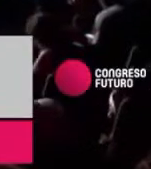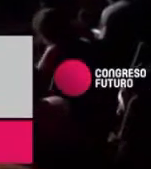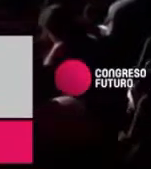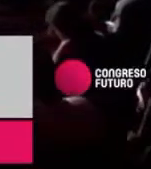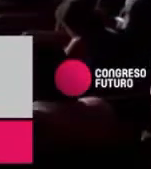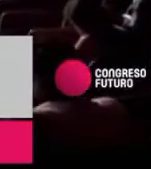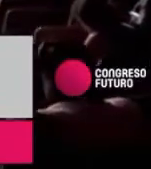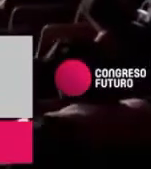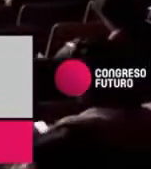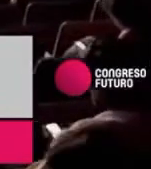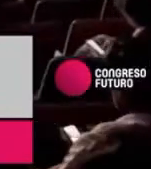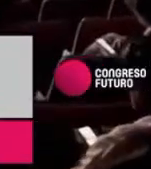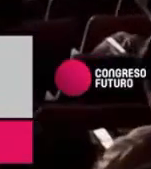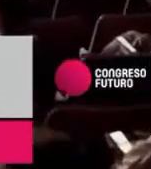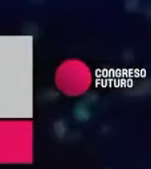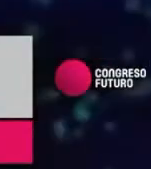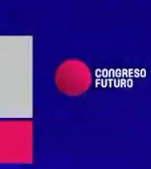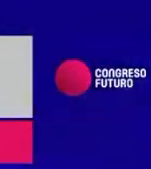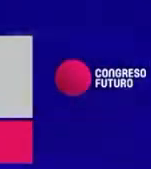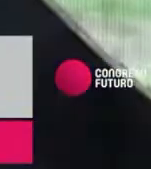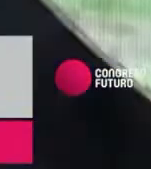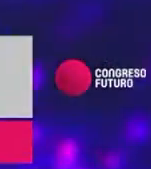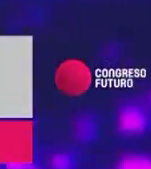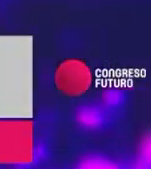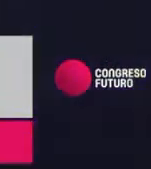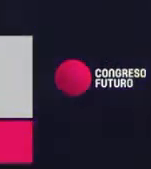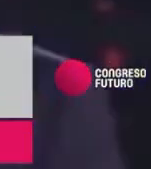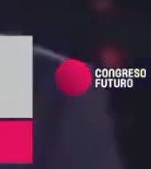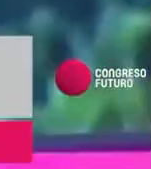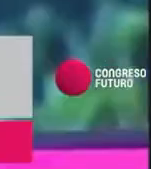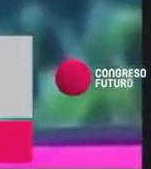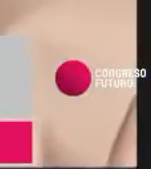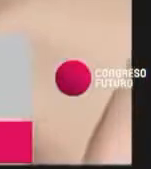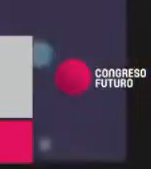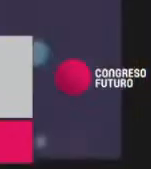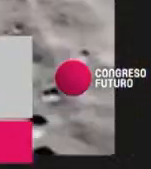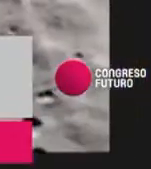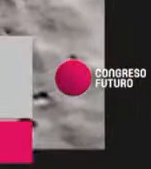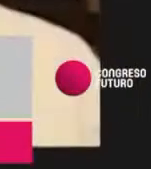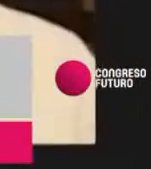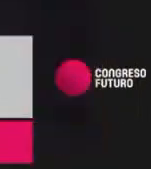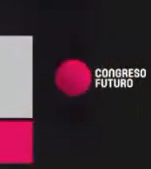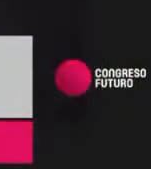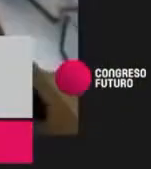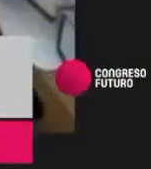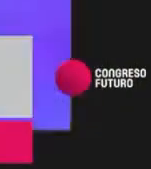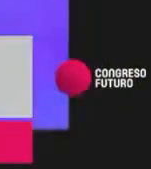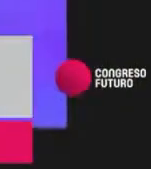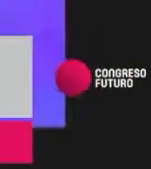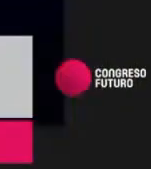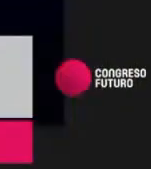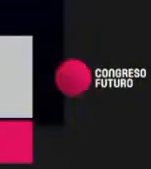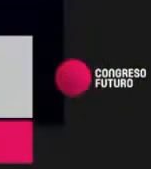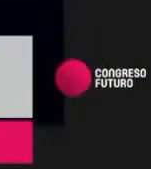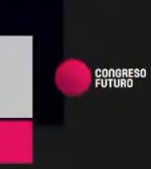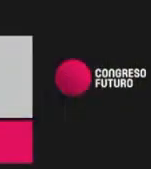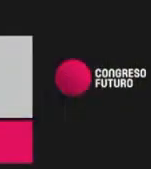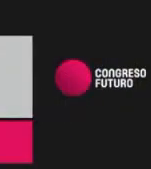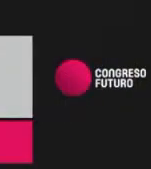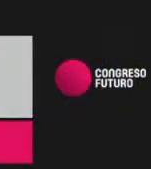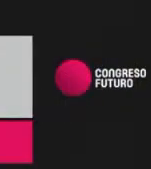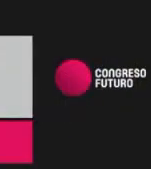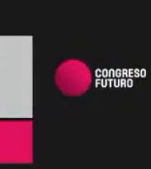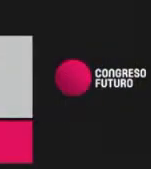800 científicos que no solo han compartido su conocimiento con los millones de asistentes al evento, sino que además se han involucrado en mesas de